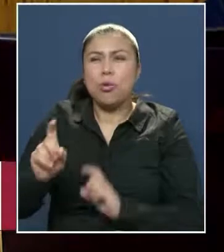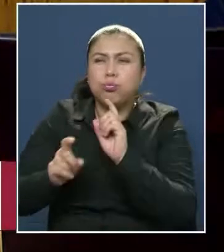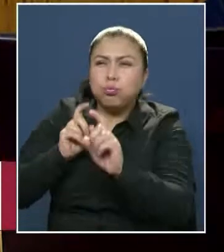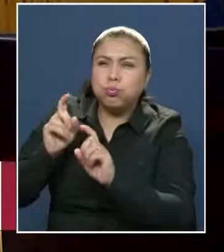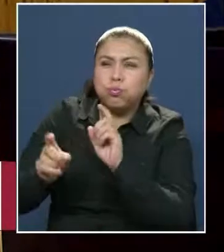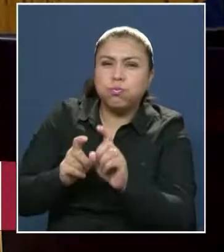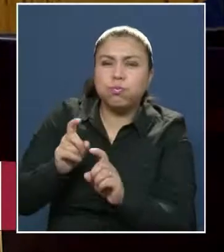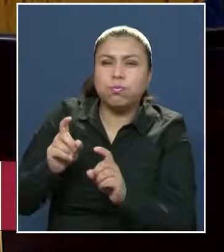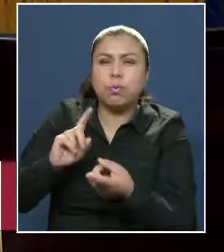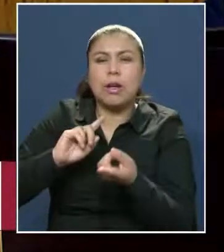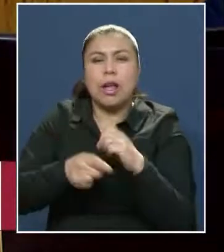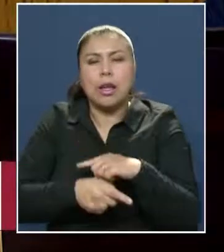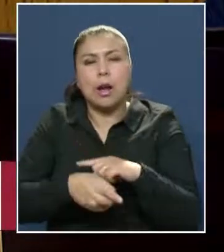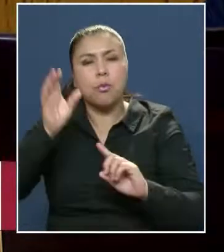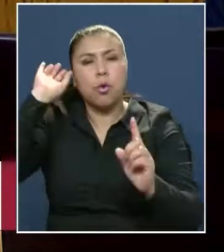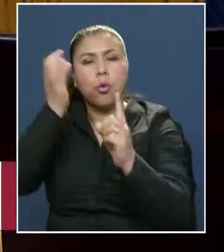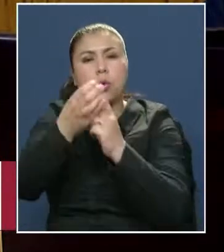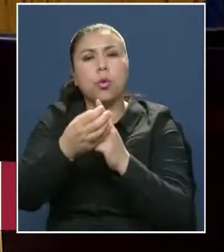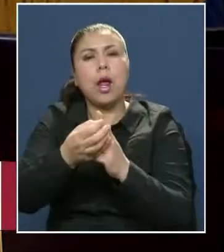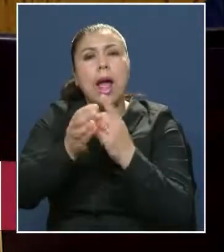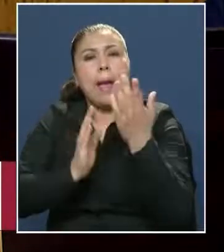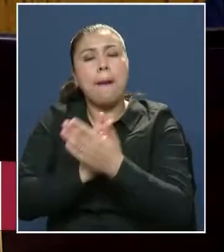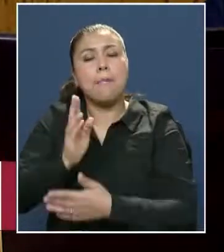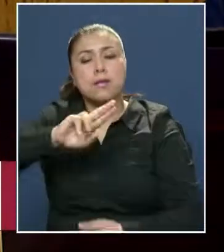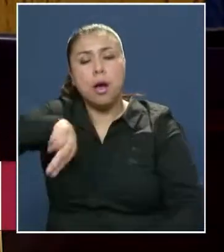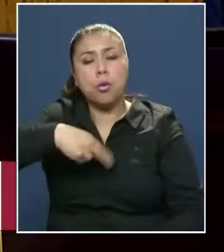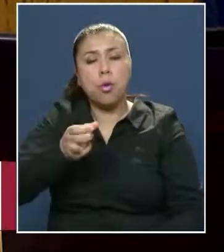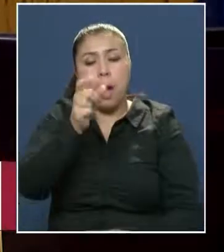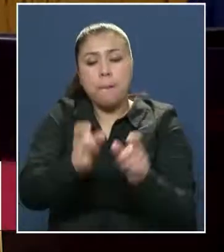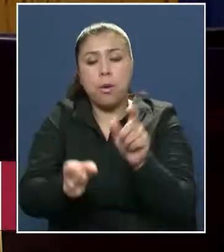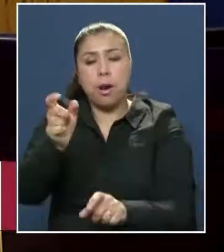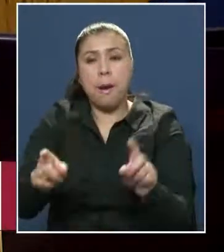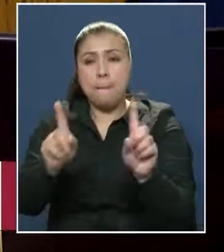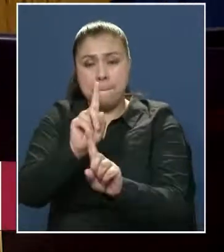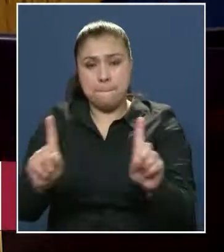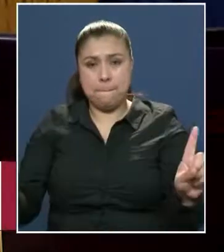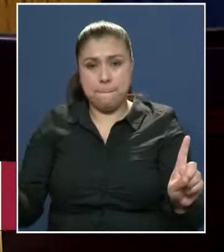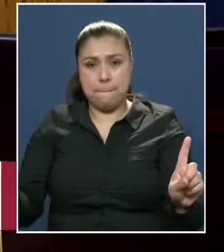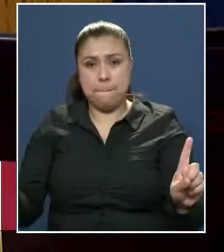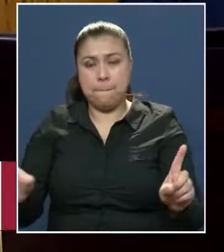entendiendo que los cambios culturales deben comenzar por nosotros mismos. He dicho, Presidenta. Muchas gracias.